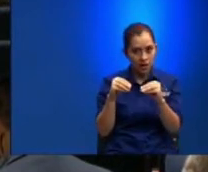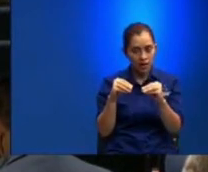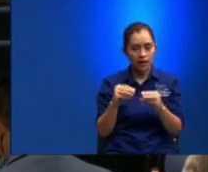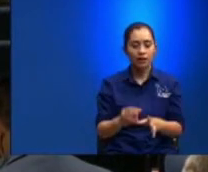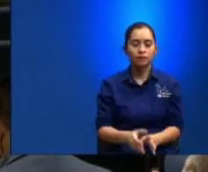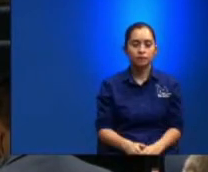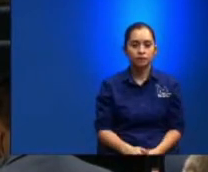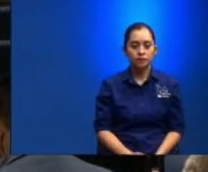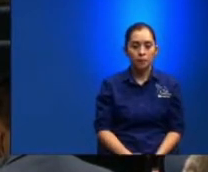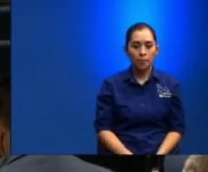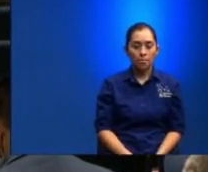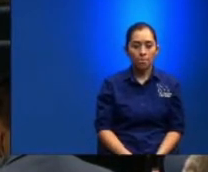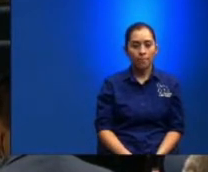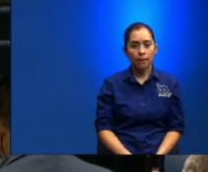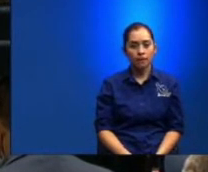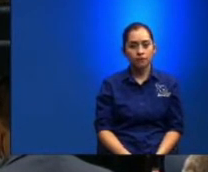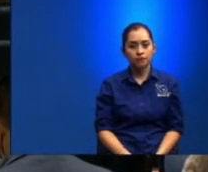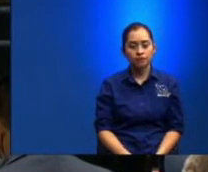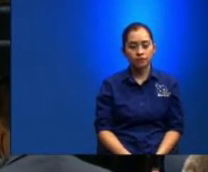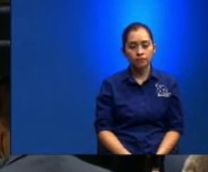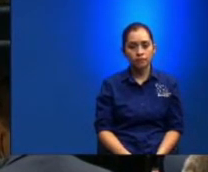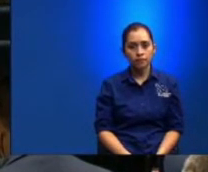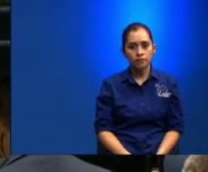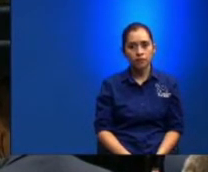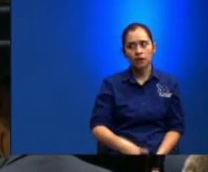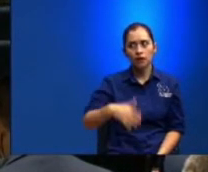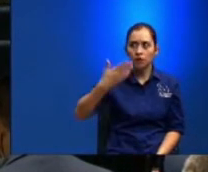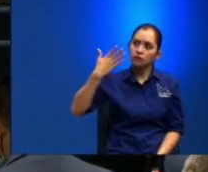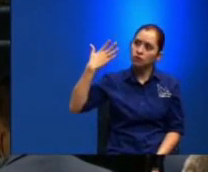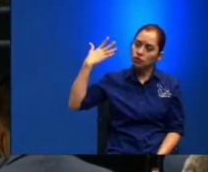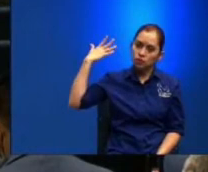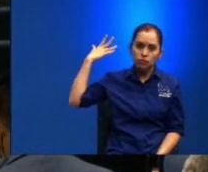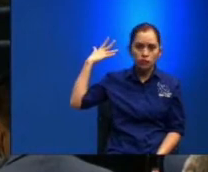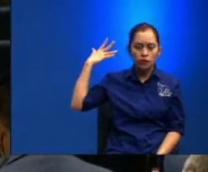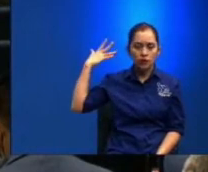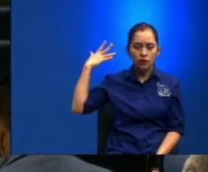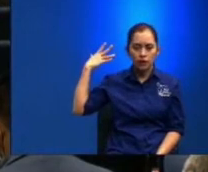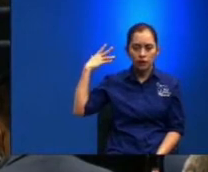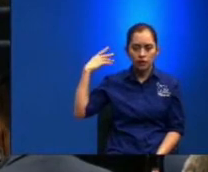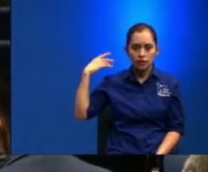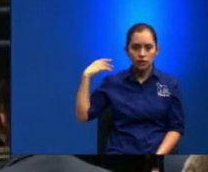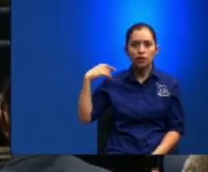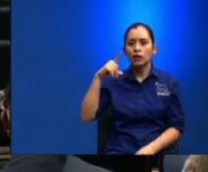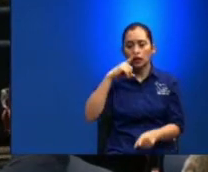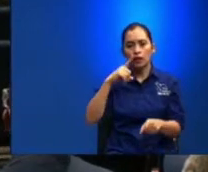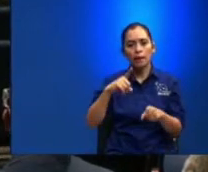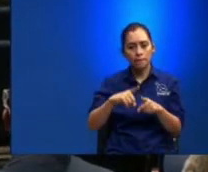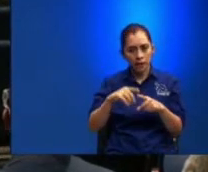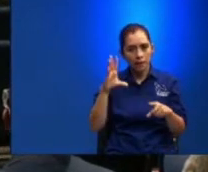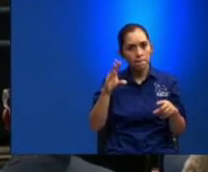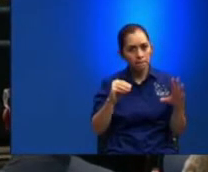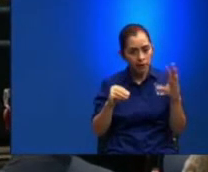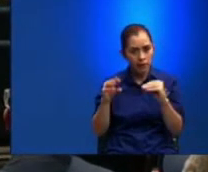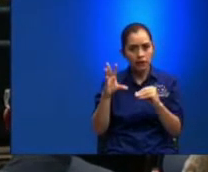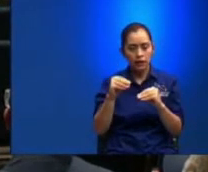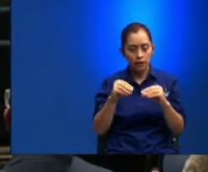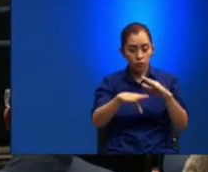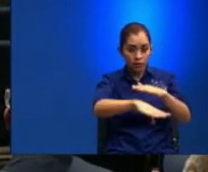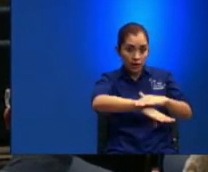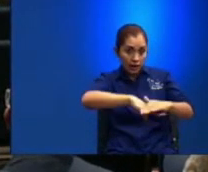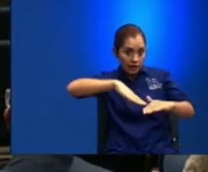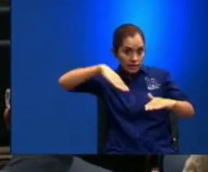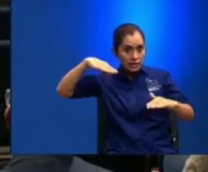hemos venido conversando durante los últimos días acerca de la salida de la